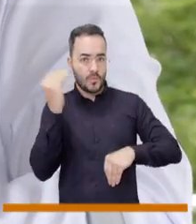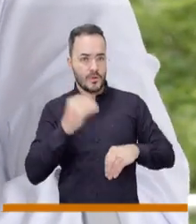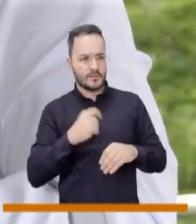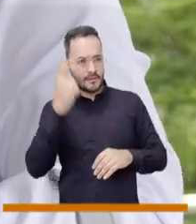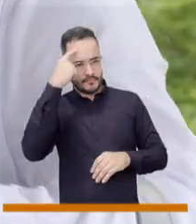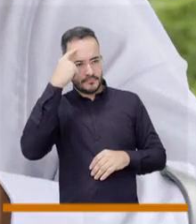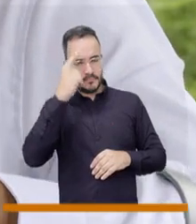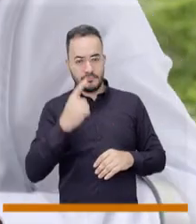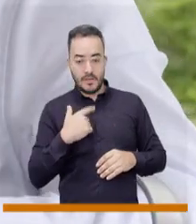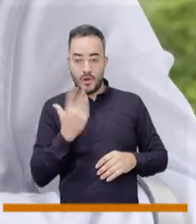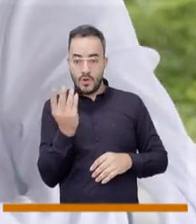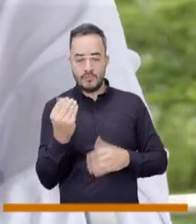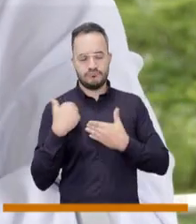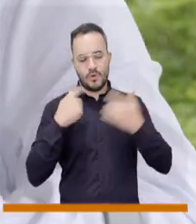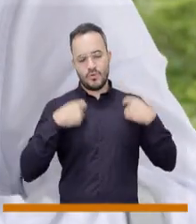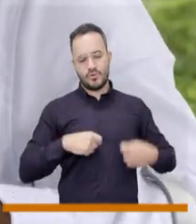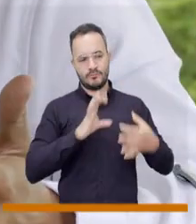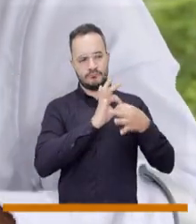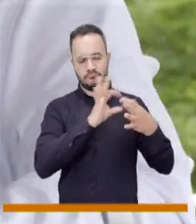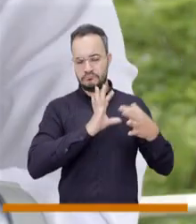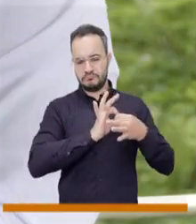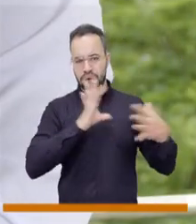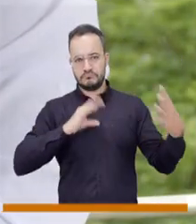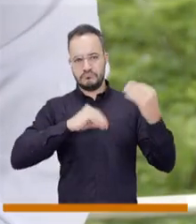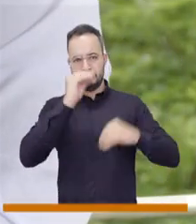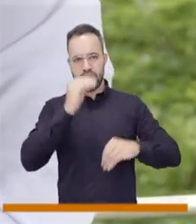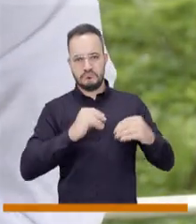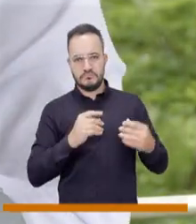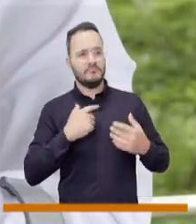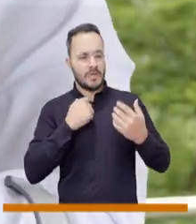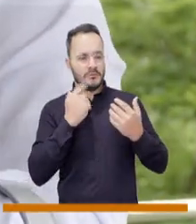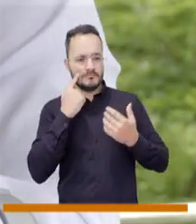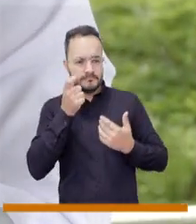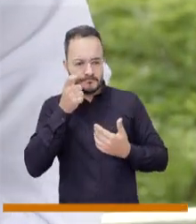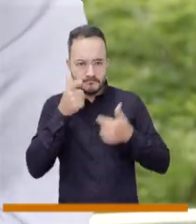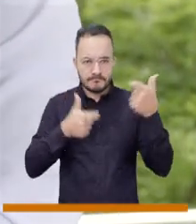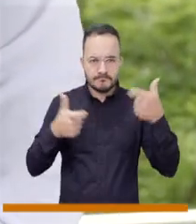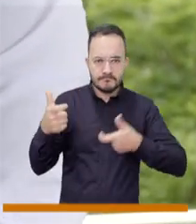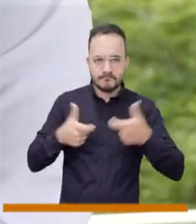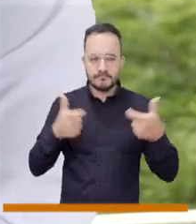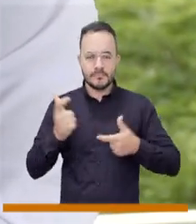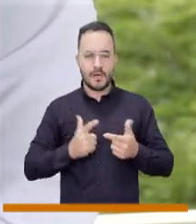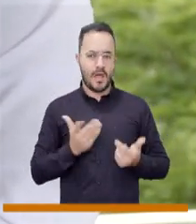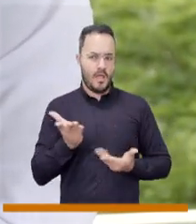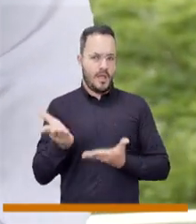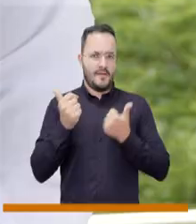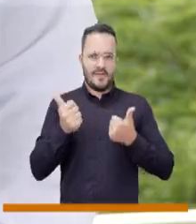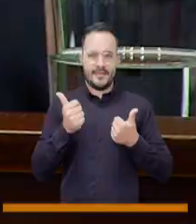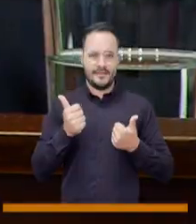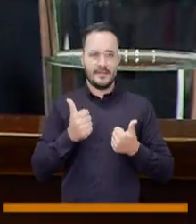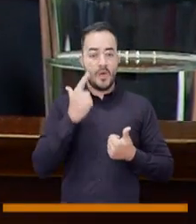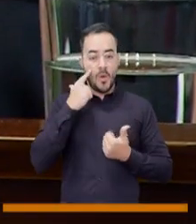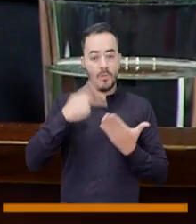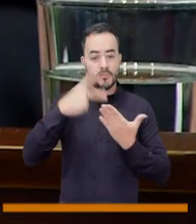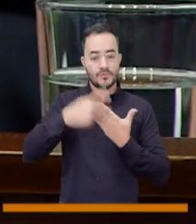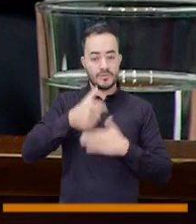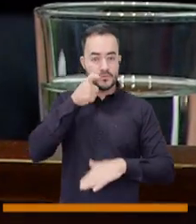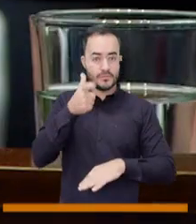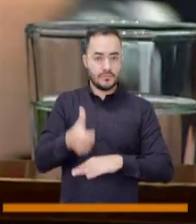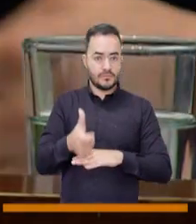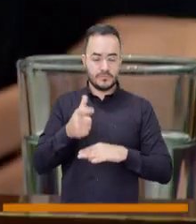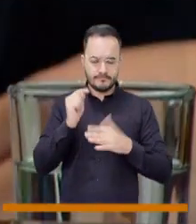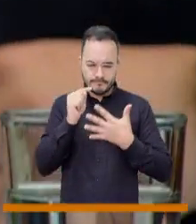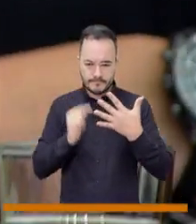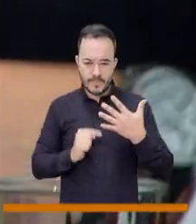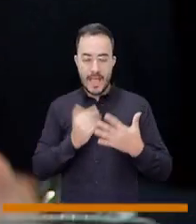esté en esa barrera de la oposición, pues no puede estar bloqueando proyectos importantes para la ciudad solamente